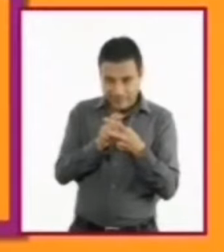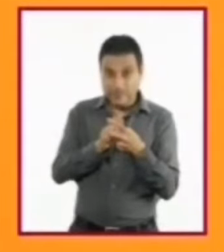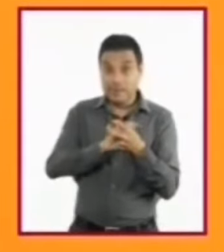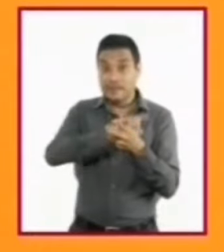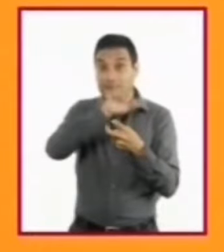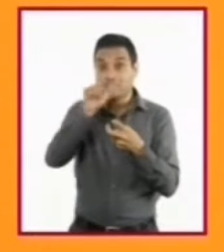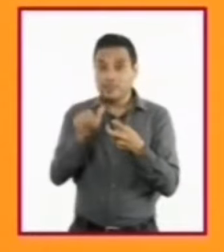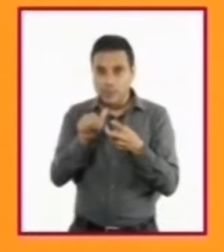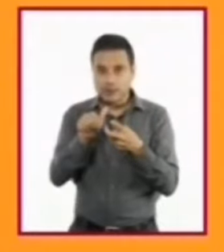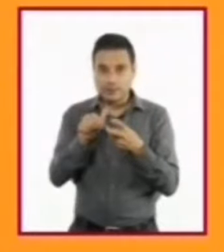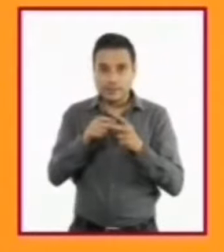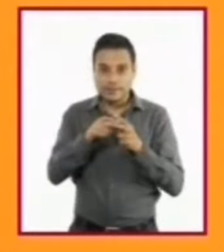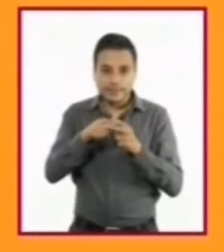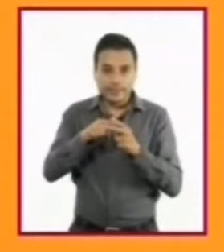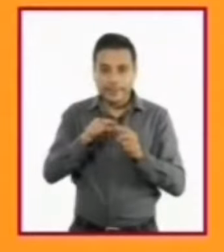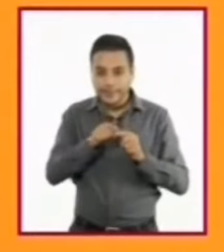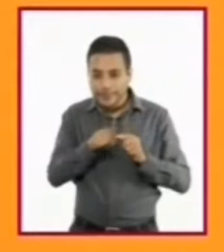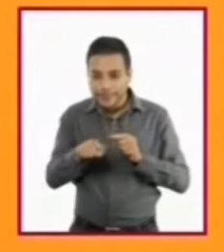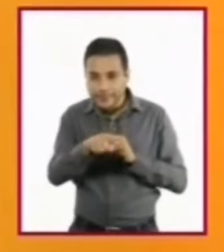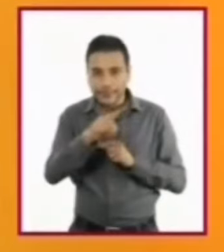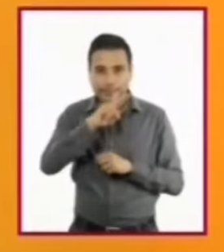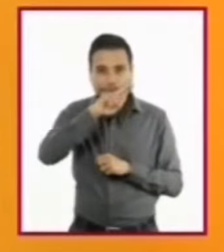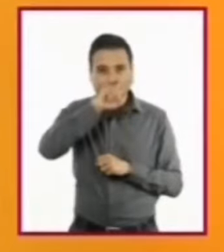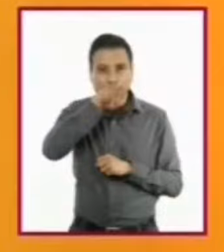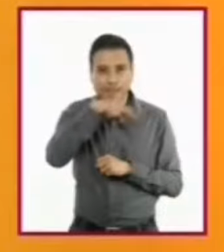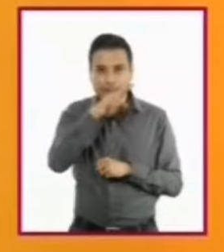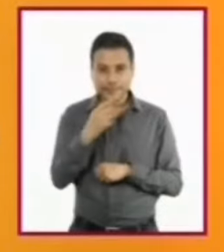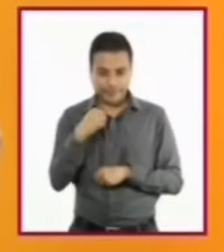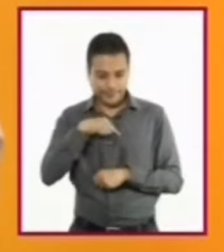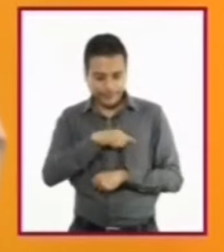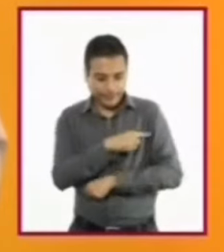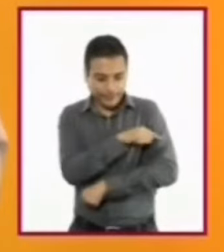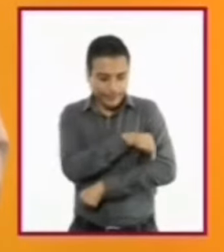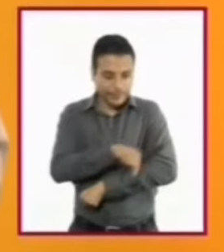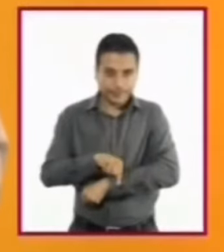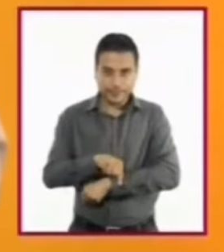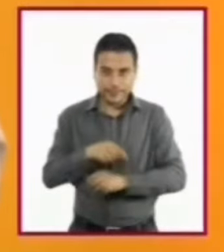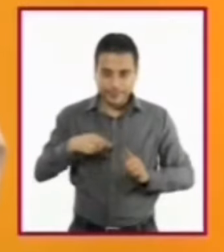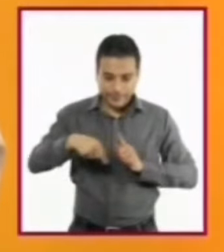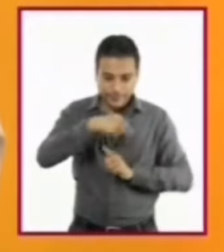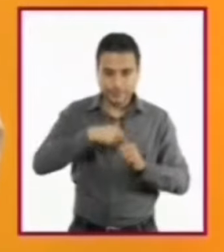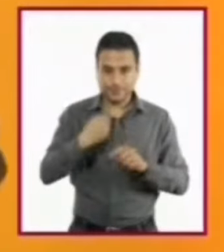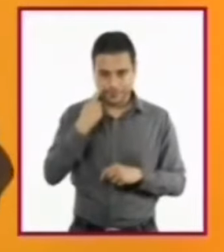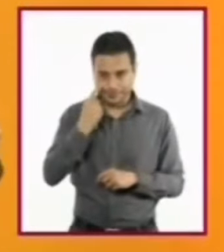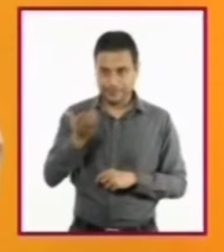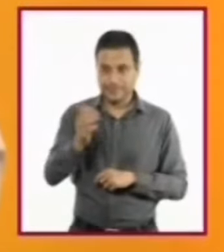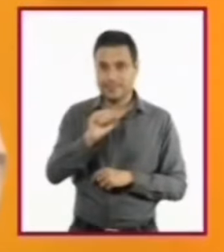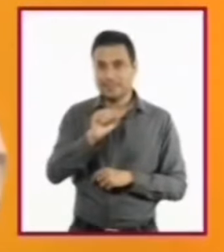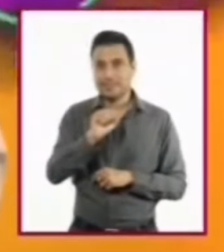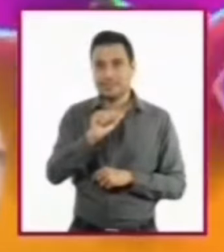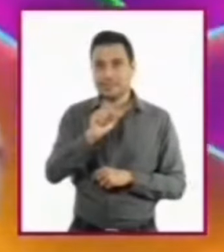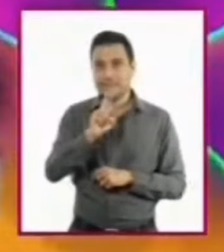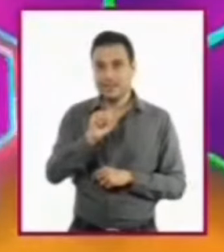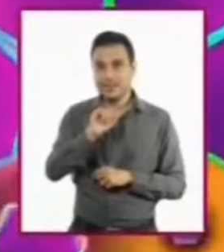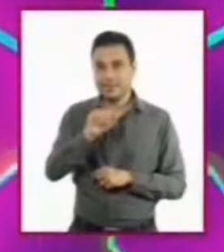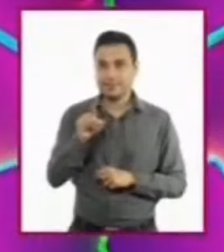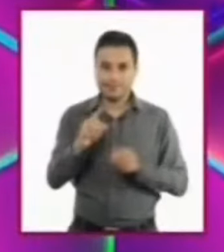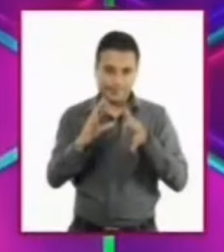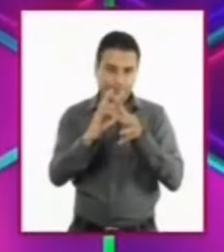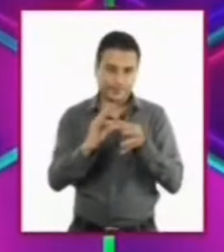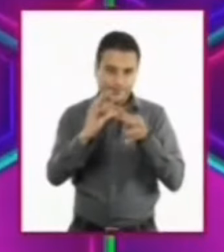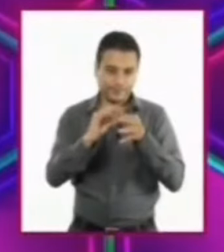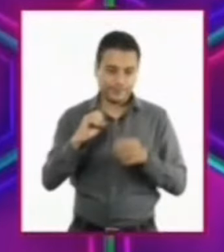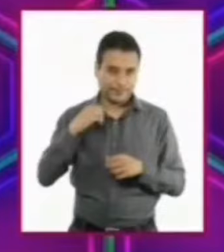una red de conductos de arterias y venas y capilares. Veamos la exposición de Saraí. ¡Adelante!